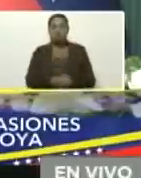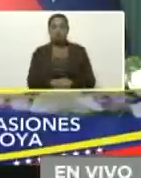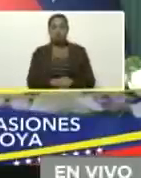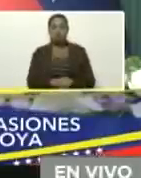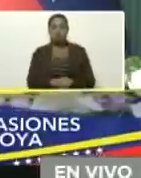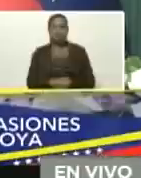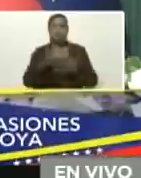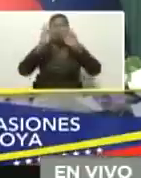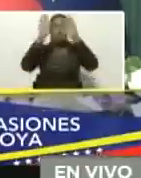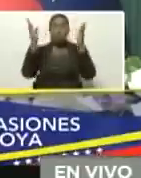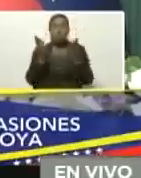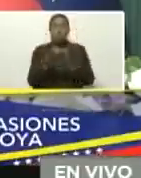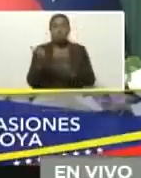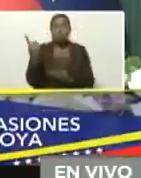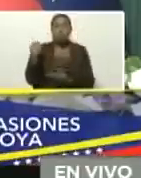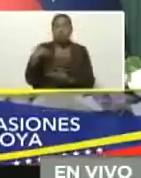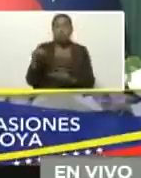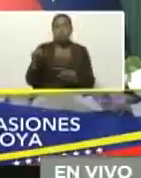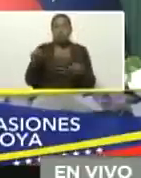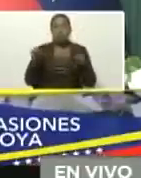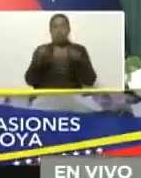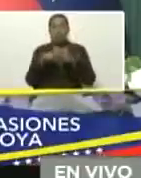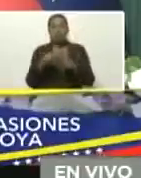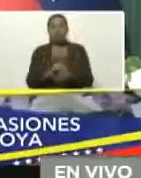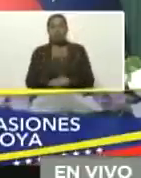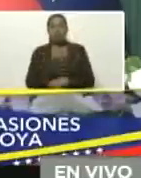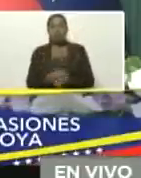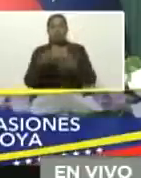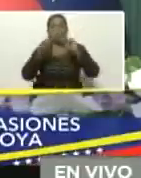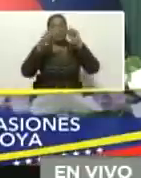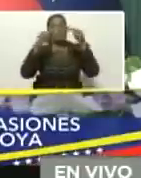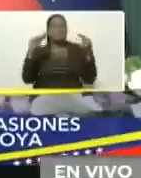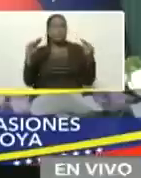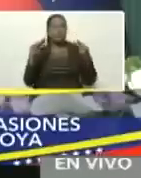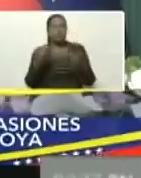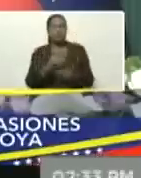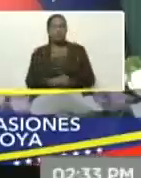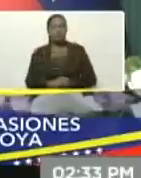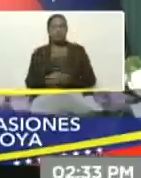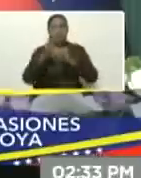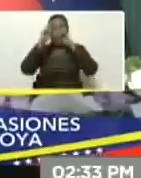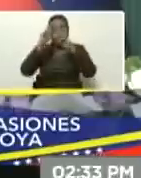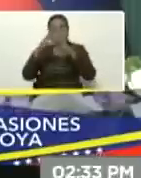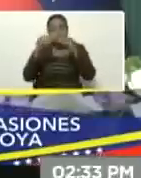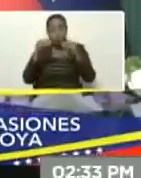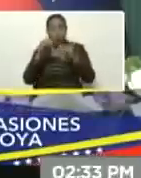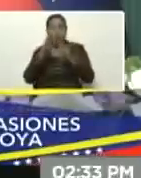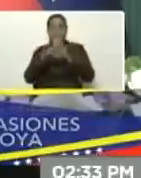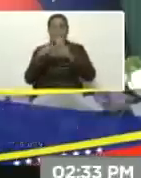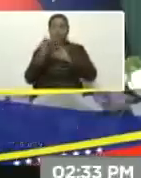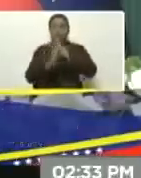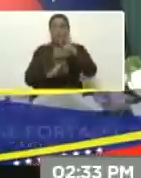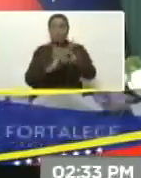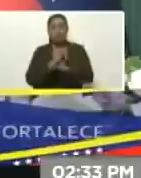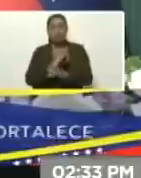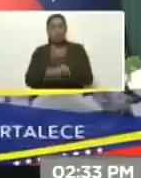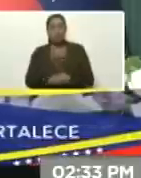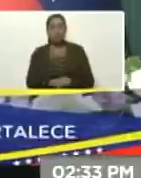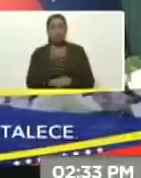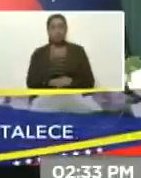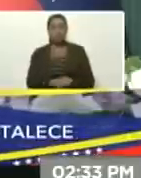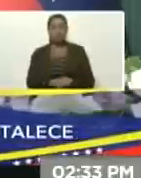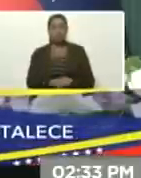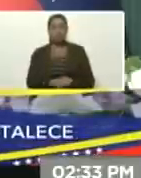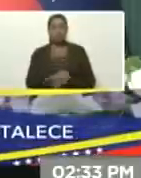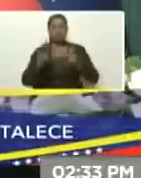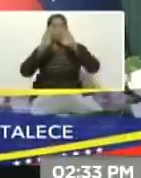Un mundo que tendrá que ser de paz, de respeto al derecho internacional. Un